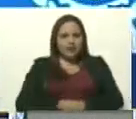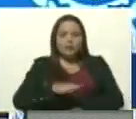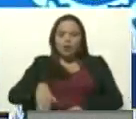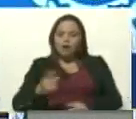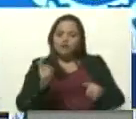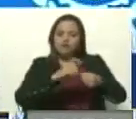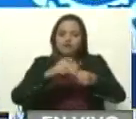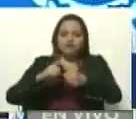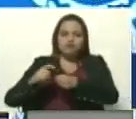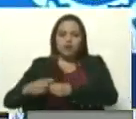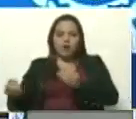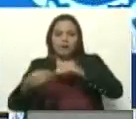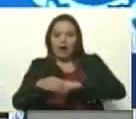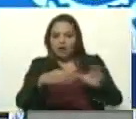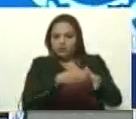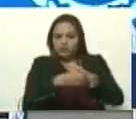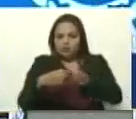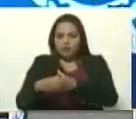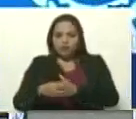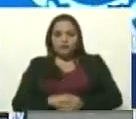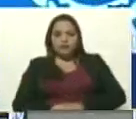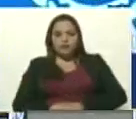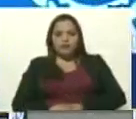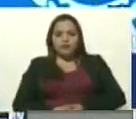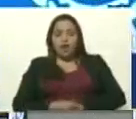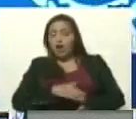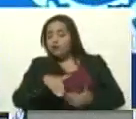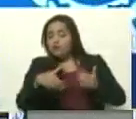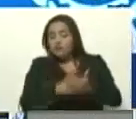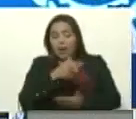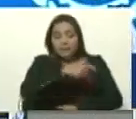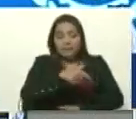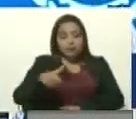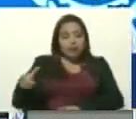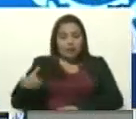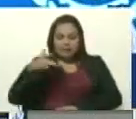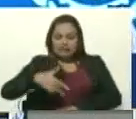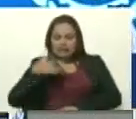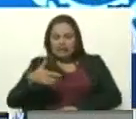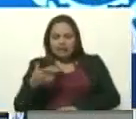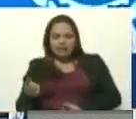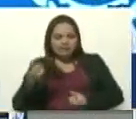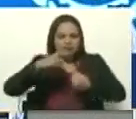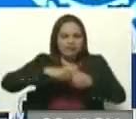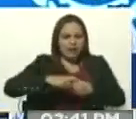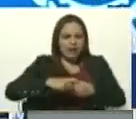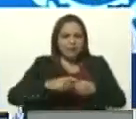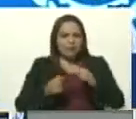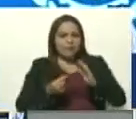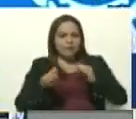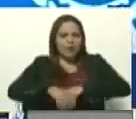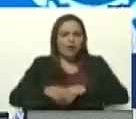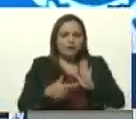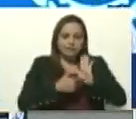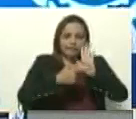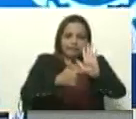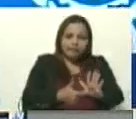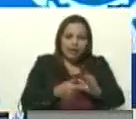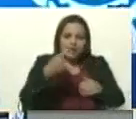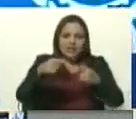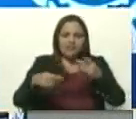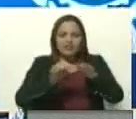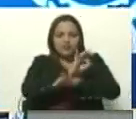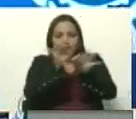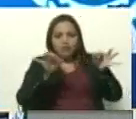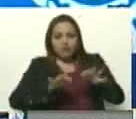sectores, para que toda la vida nacional se sienta incluido y expresado en estos